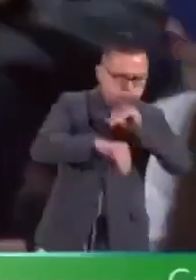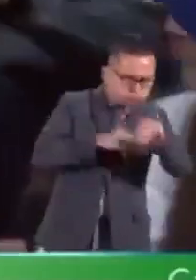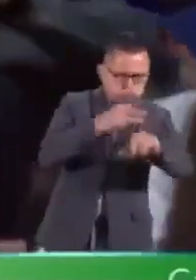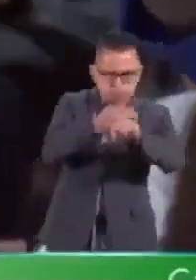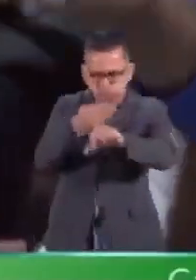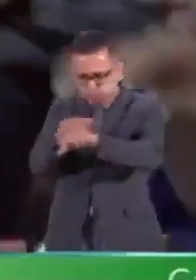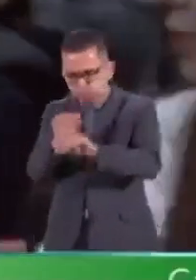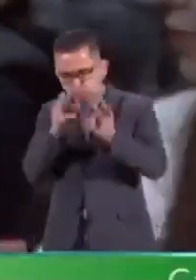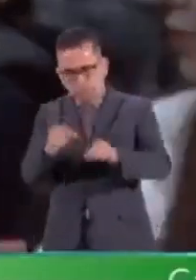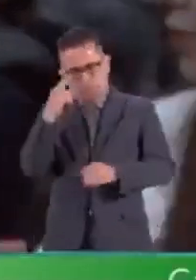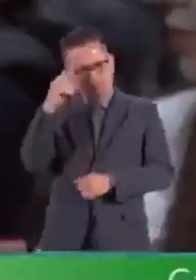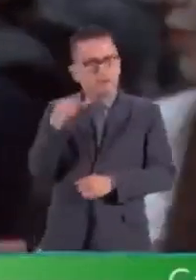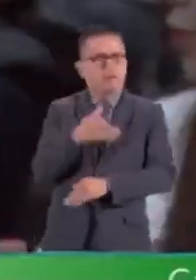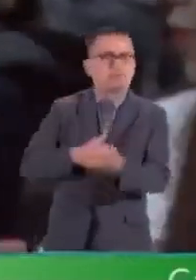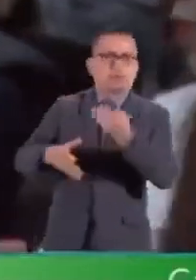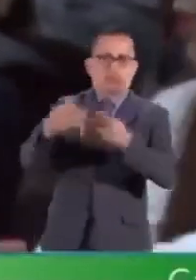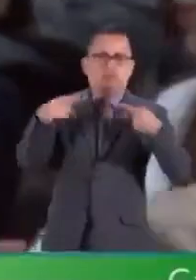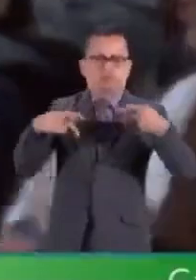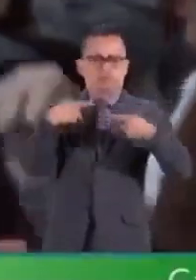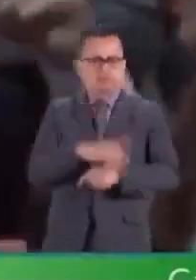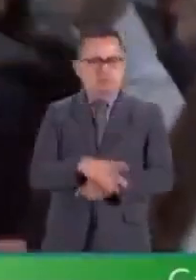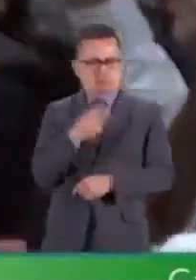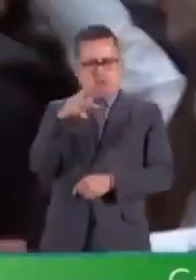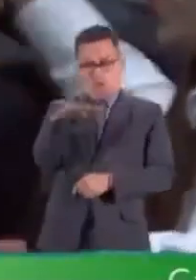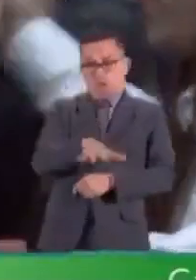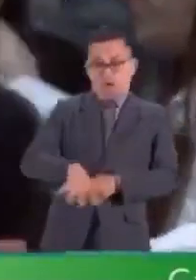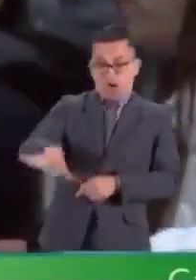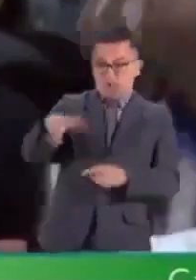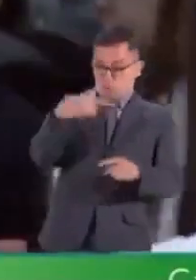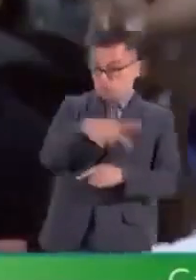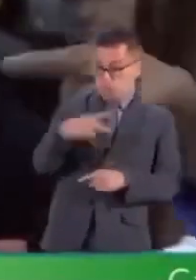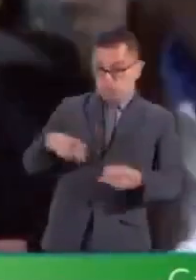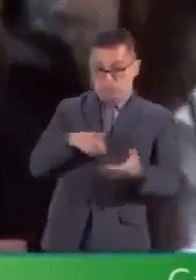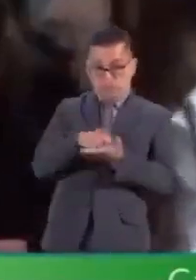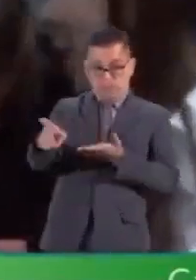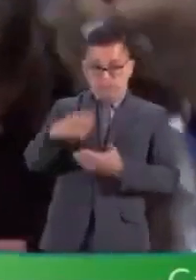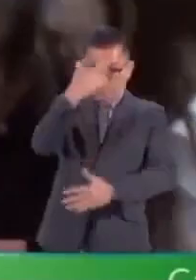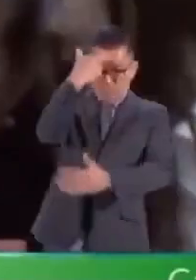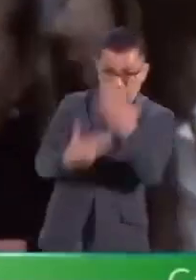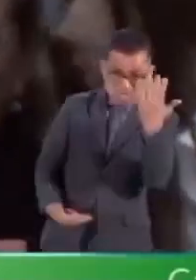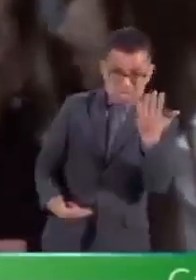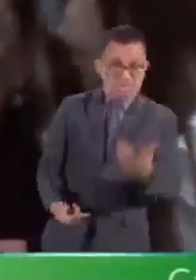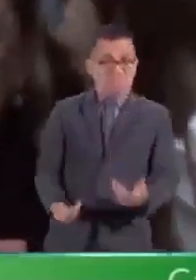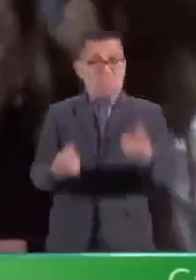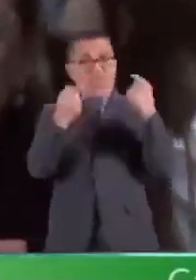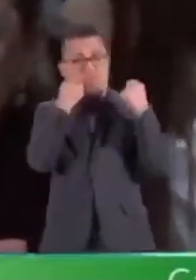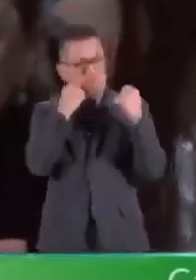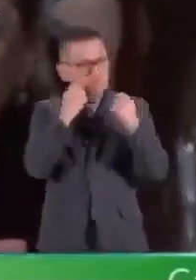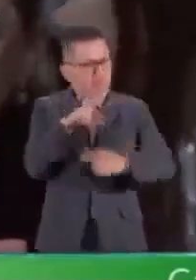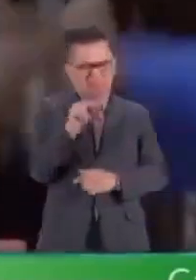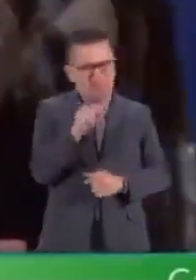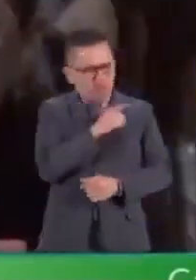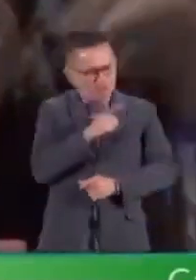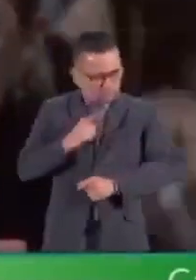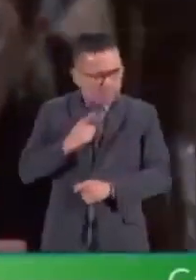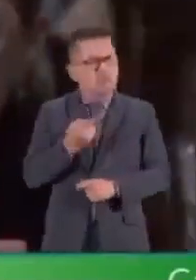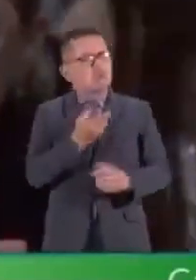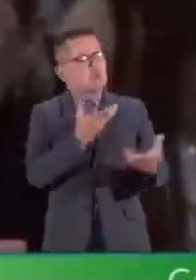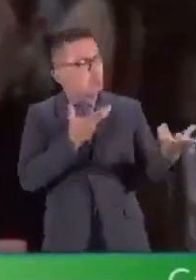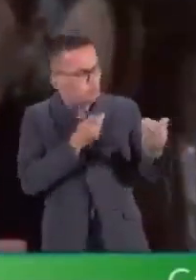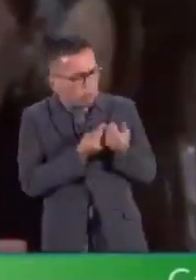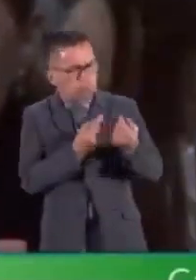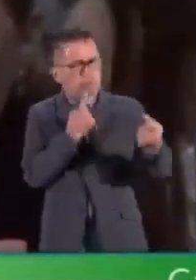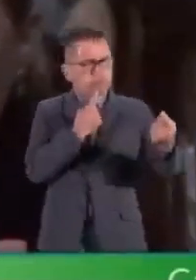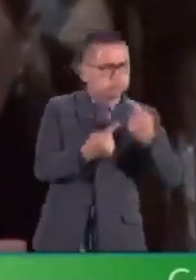anhela, pero no sobre los derechos ni con oídos sordos. Construyámoslos juntos, debatiendo,